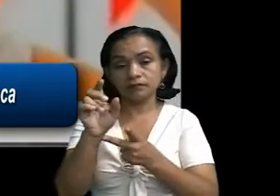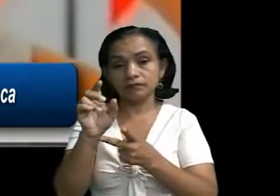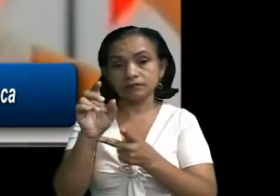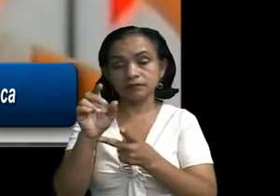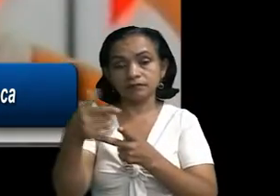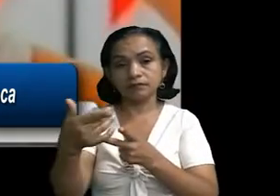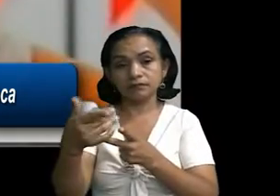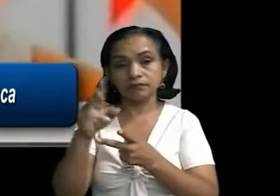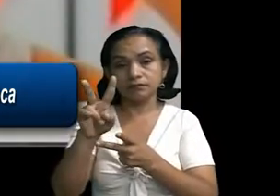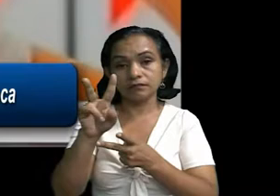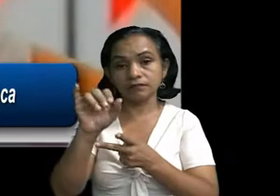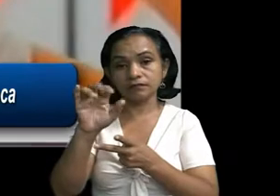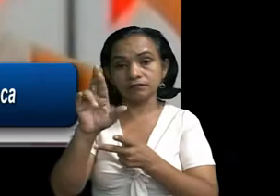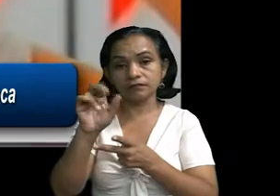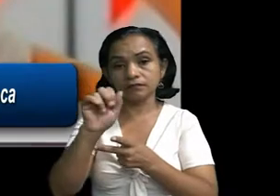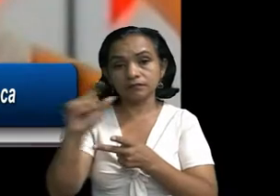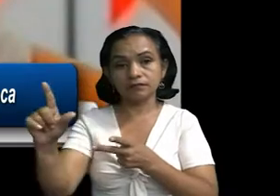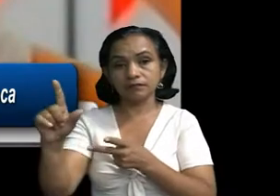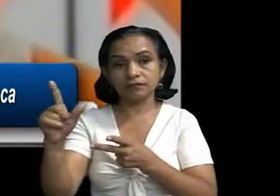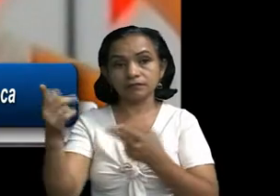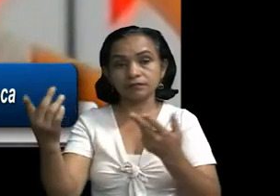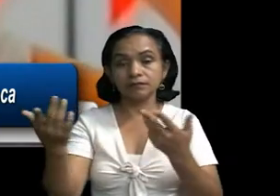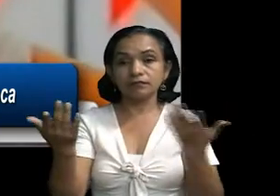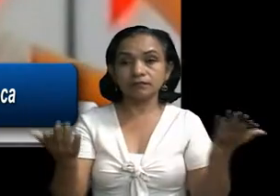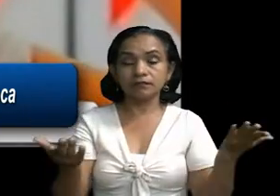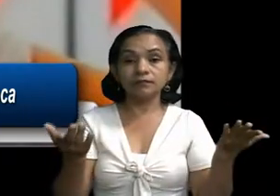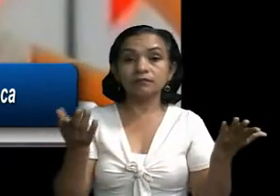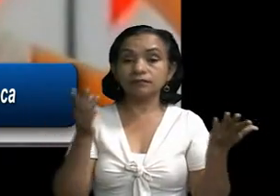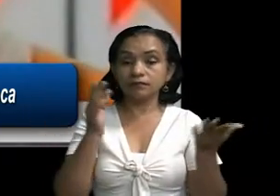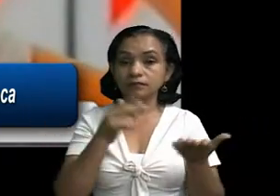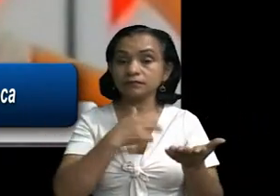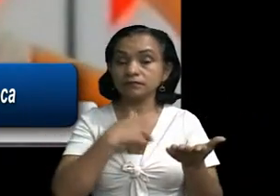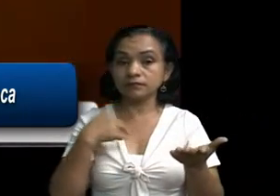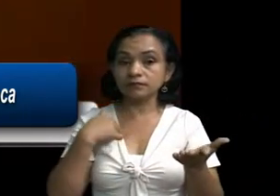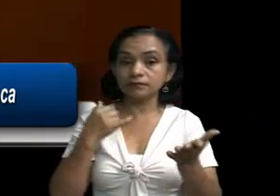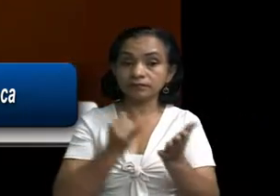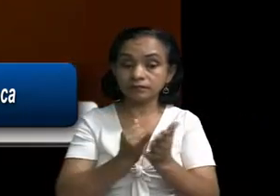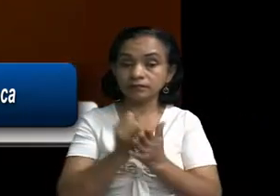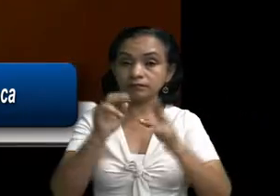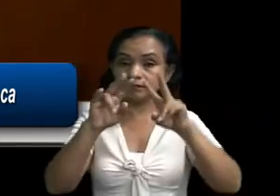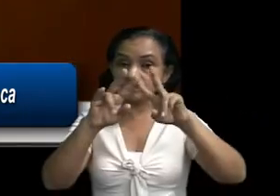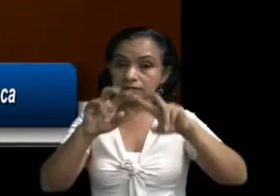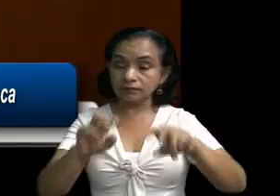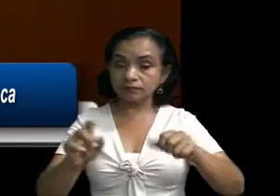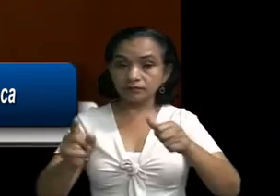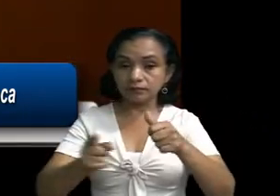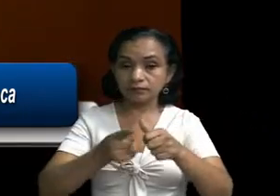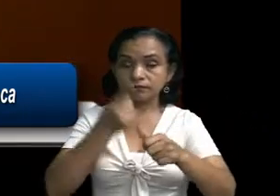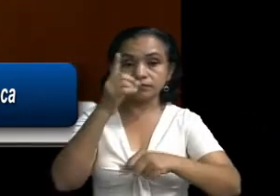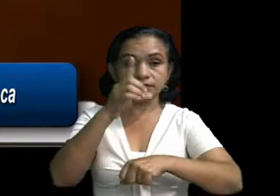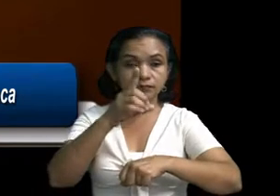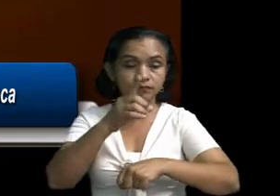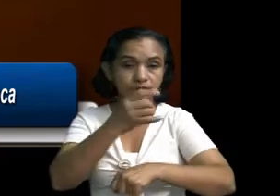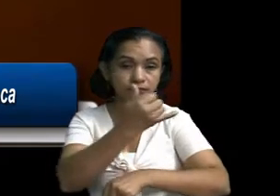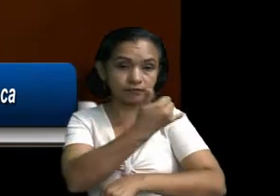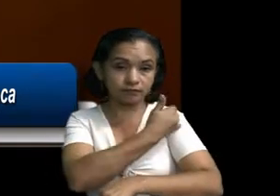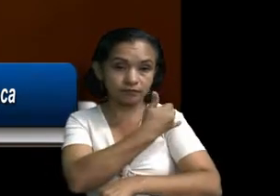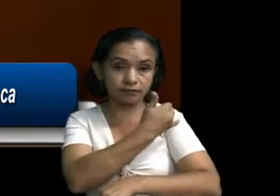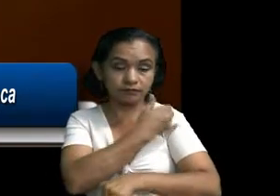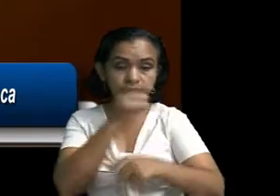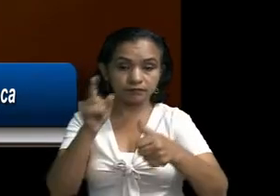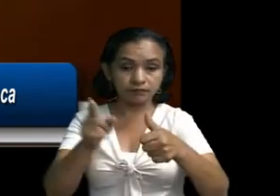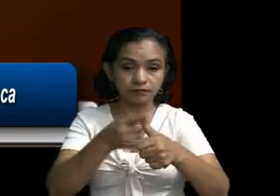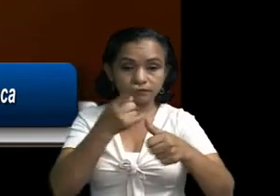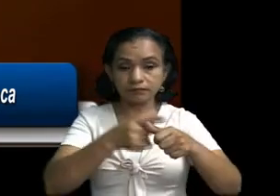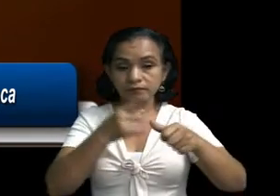estreptococo? Entonces, mire, para el diagnóstico, el principal es la clínica. Nosotros tenemos que examinar al